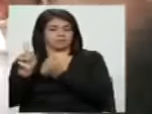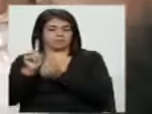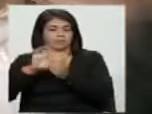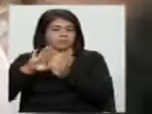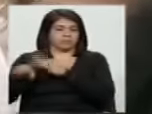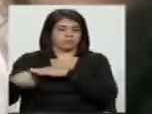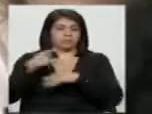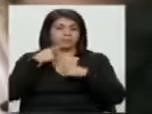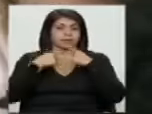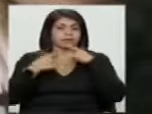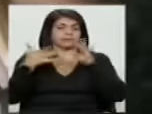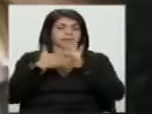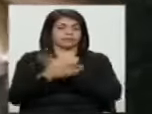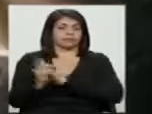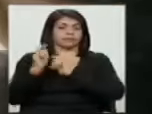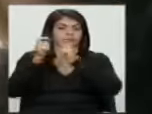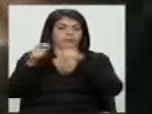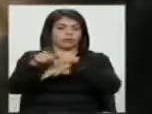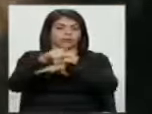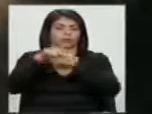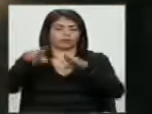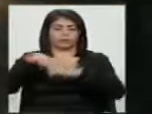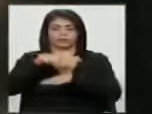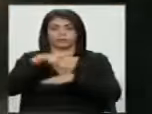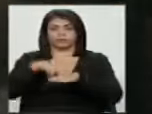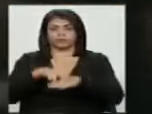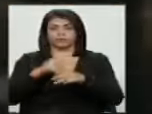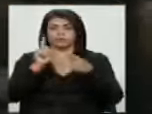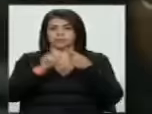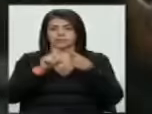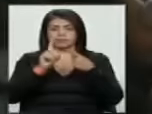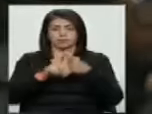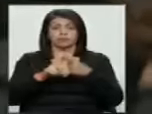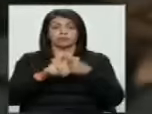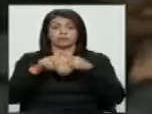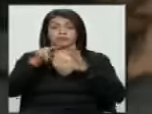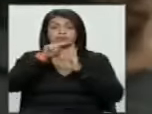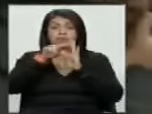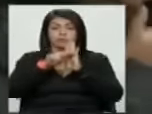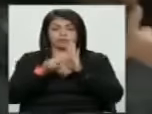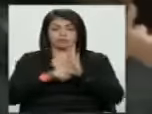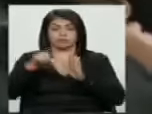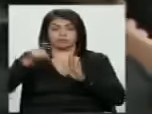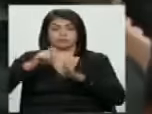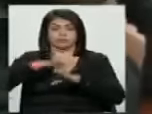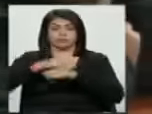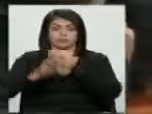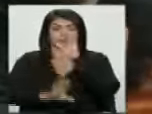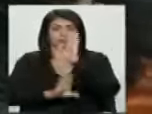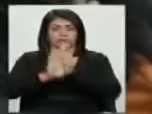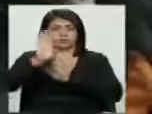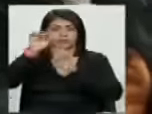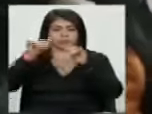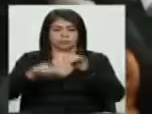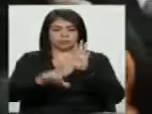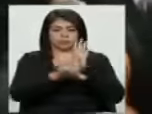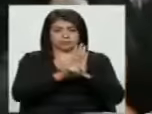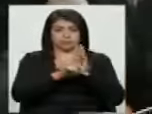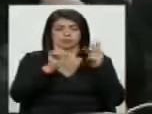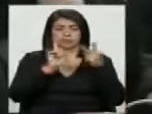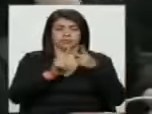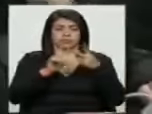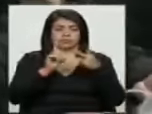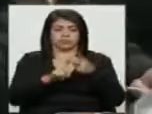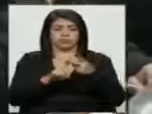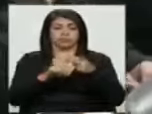tales fines, corresponde al Ejecutivo Nacional: 1. Dictar la normativa necesaria para el desarrollo de esta ley.